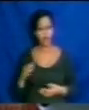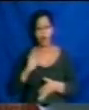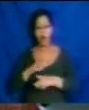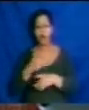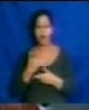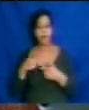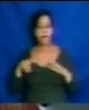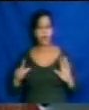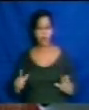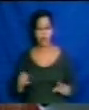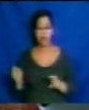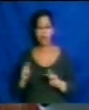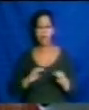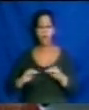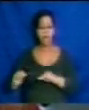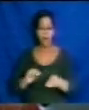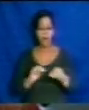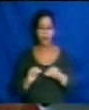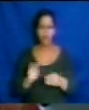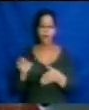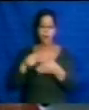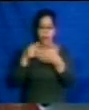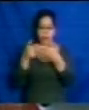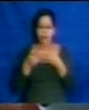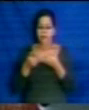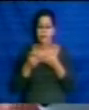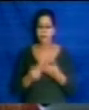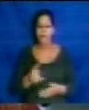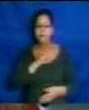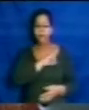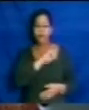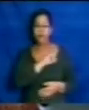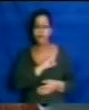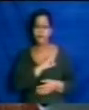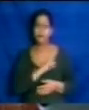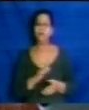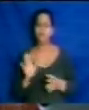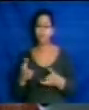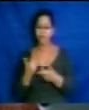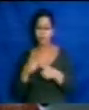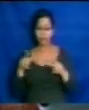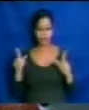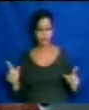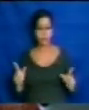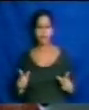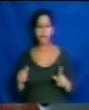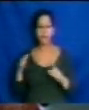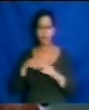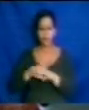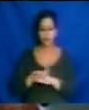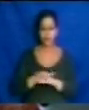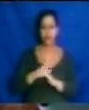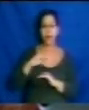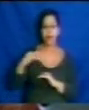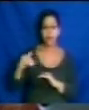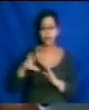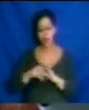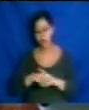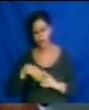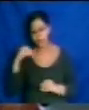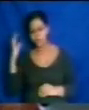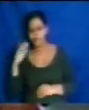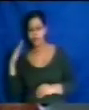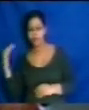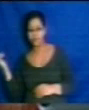libertad de movilidad, su derecho a la identidad, su libertad de entrar y salir del país cuando lo